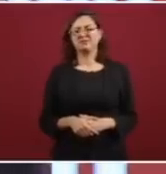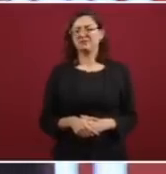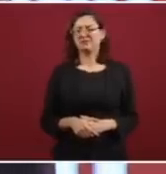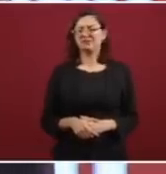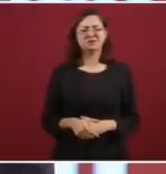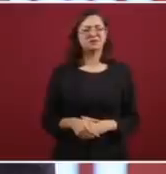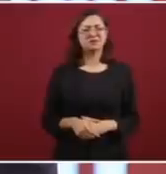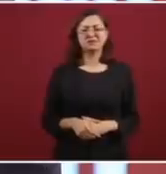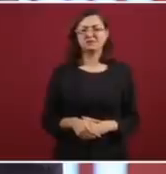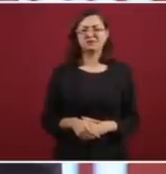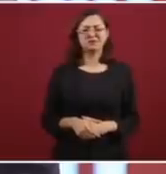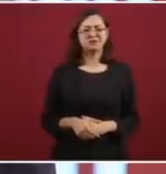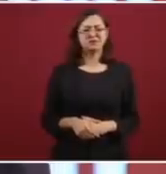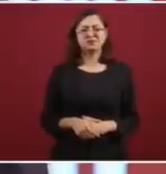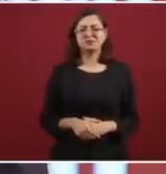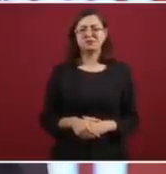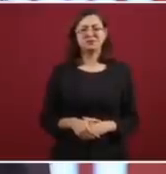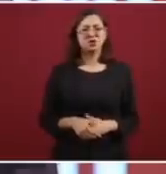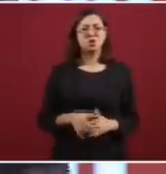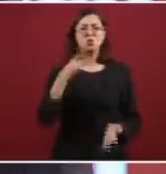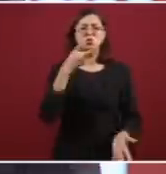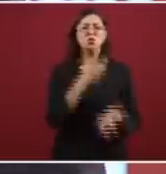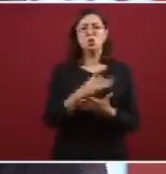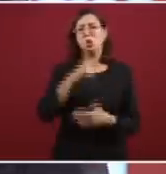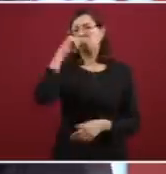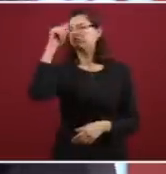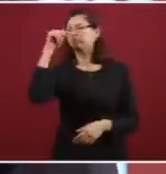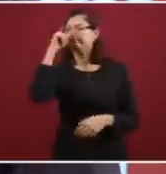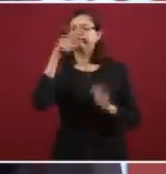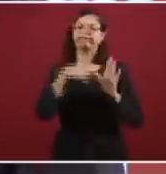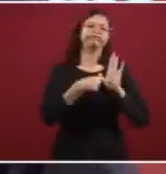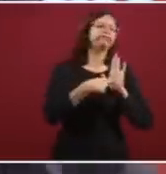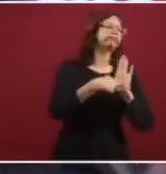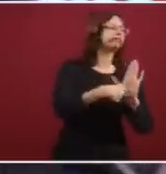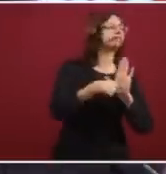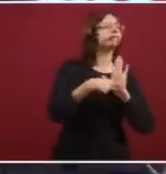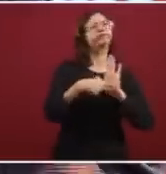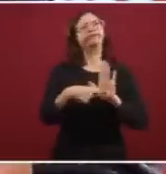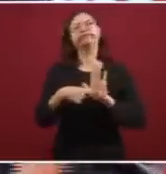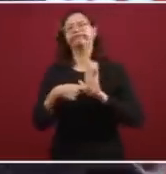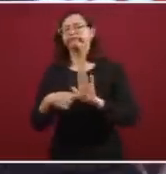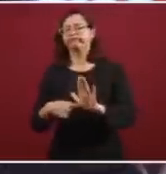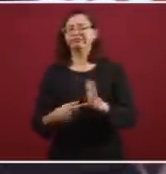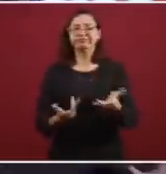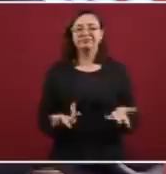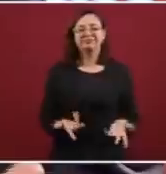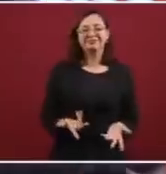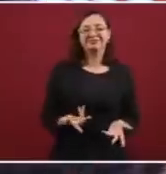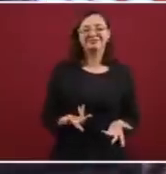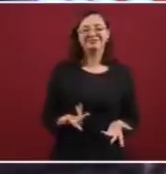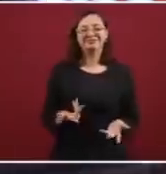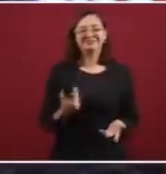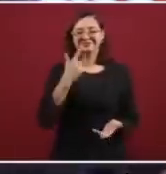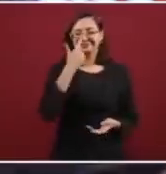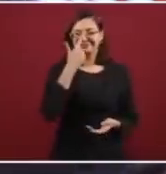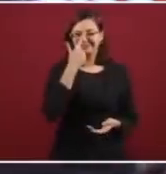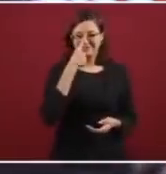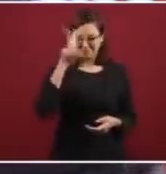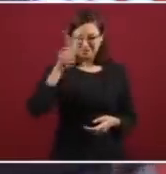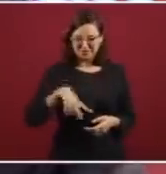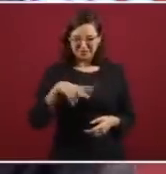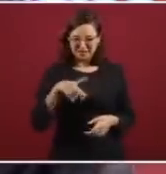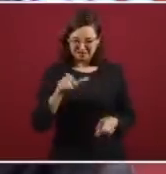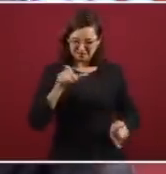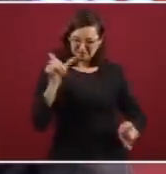Muchas veces es fantochería. No es que se protejan porque les vayan a hacer